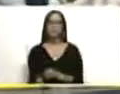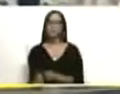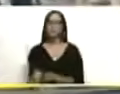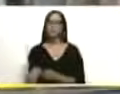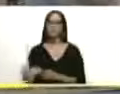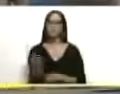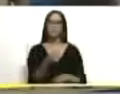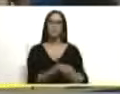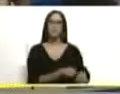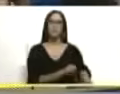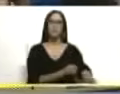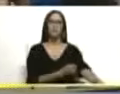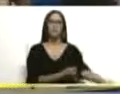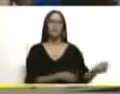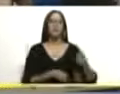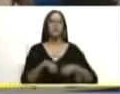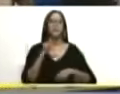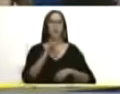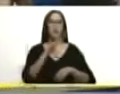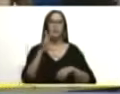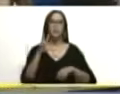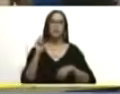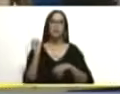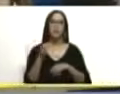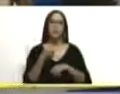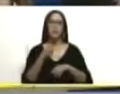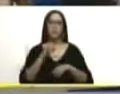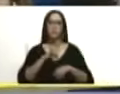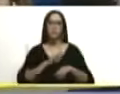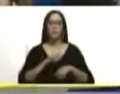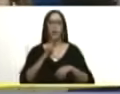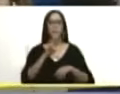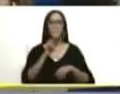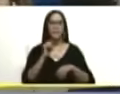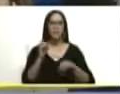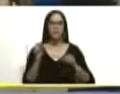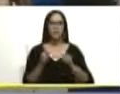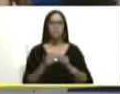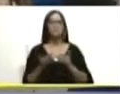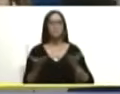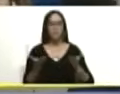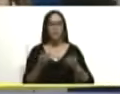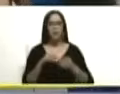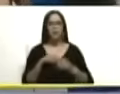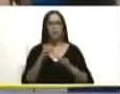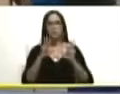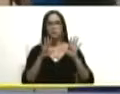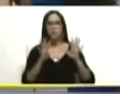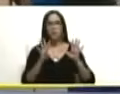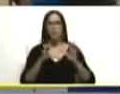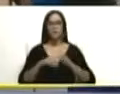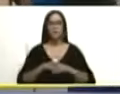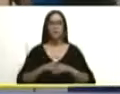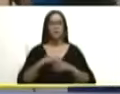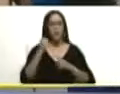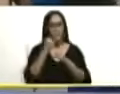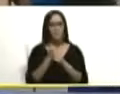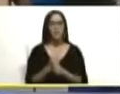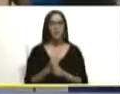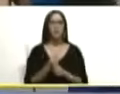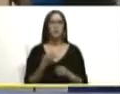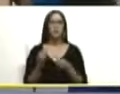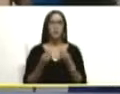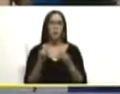de 33 grados que estábamos a 20, por lo menos, a 19. Así que espero que aguante. Es